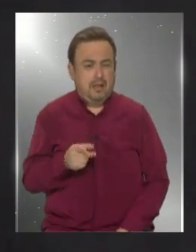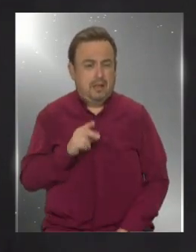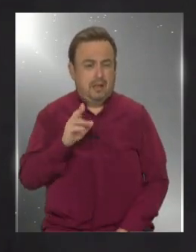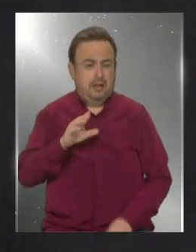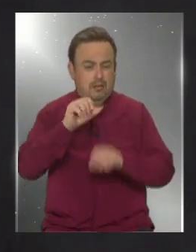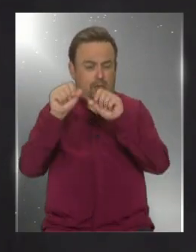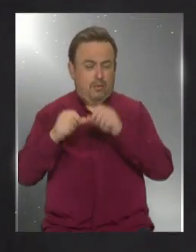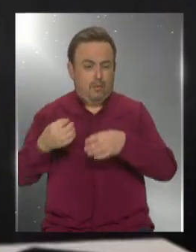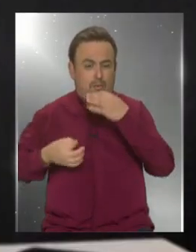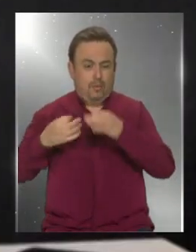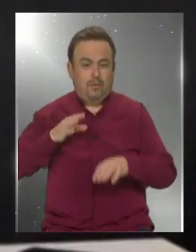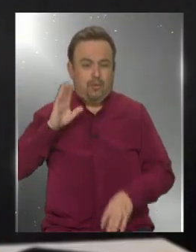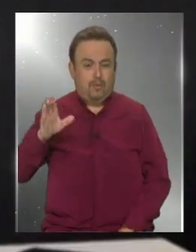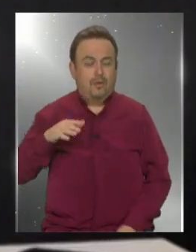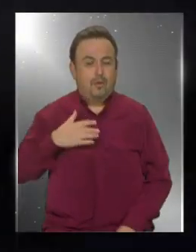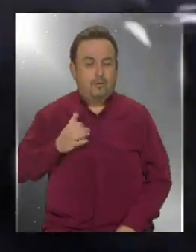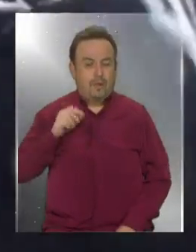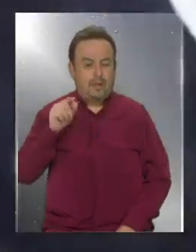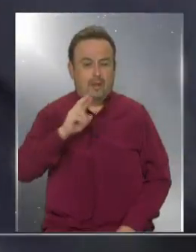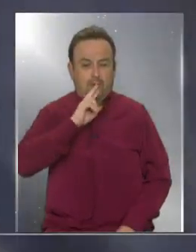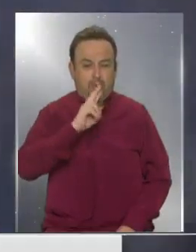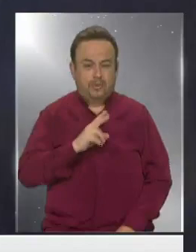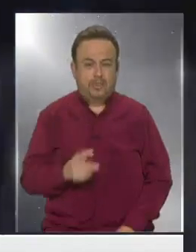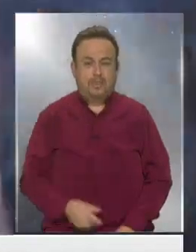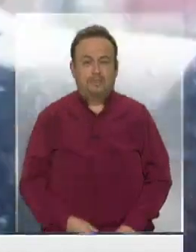está el sistema judicial y policial en Rusia.